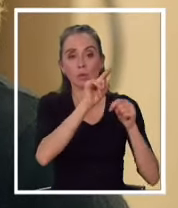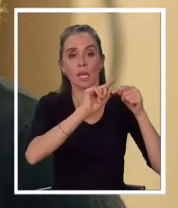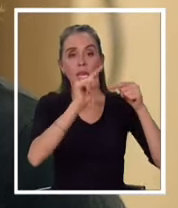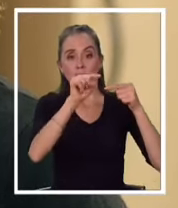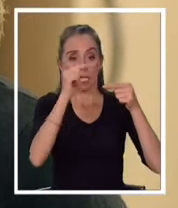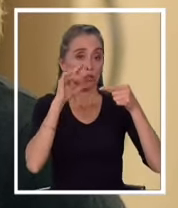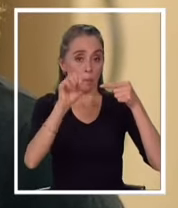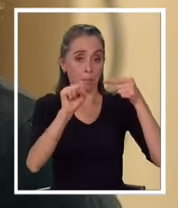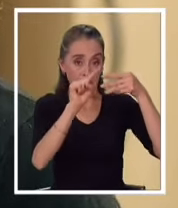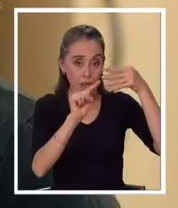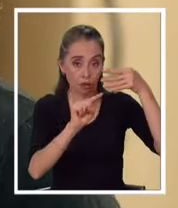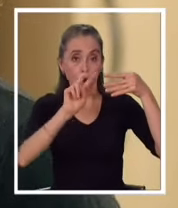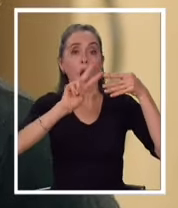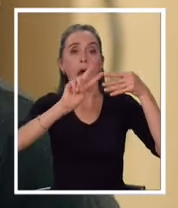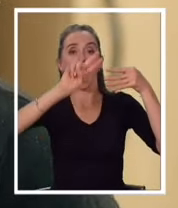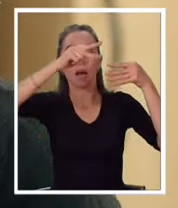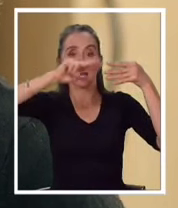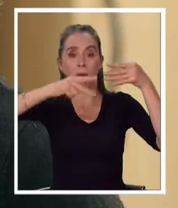lo que se detectó